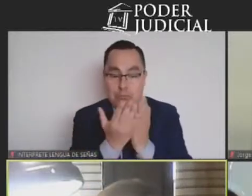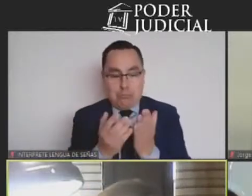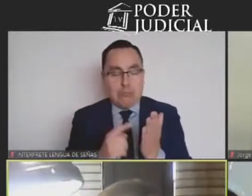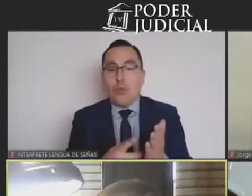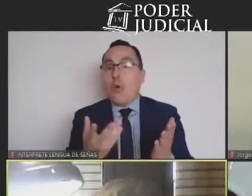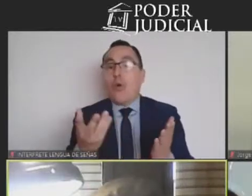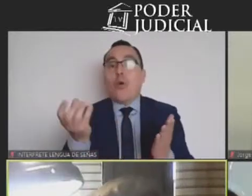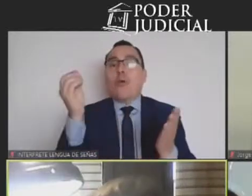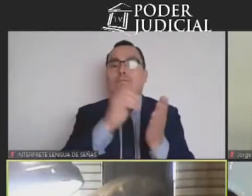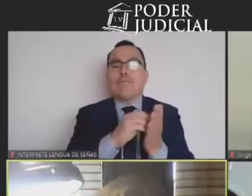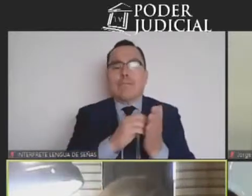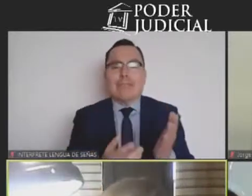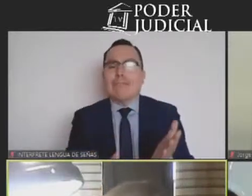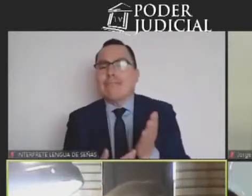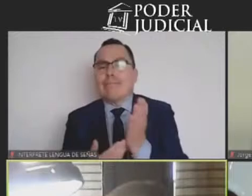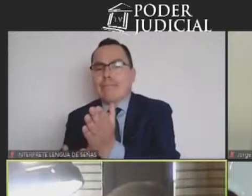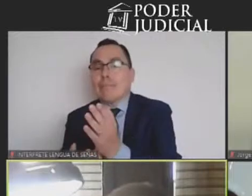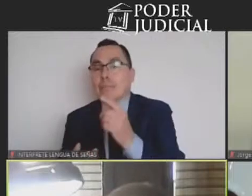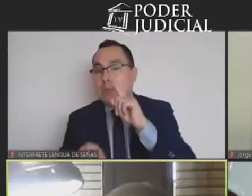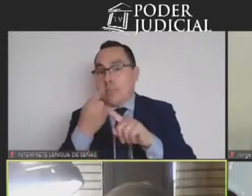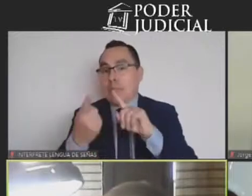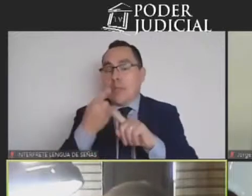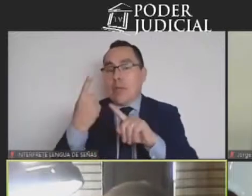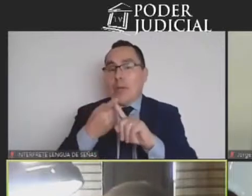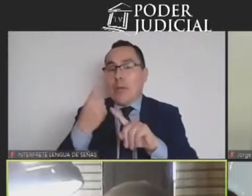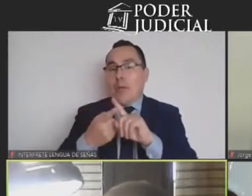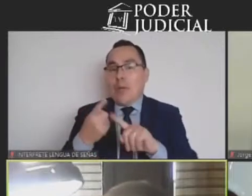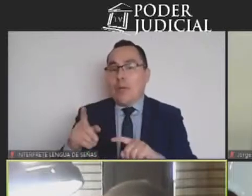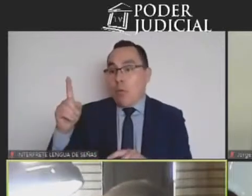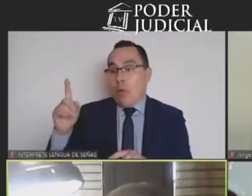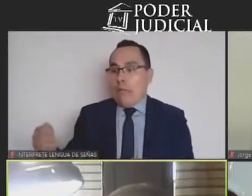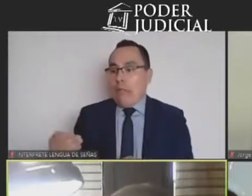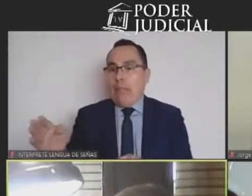poderosa para, primero,